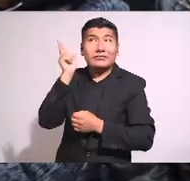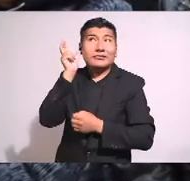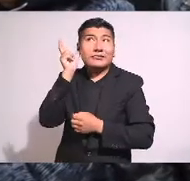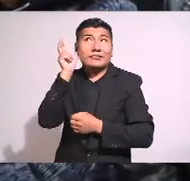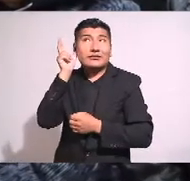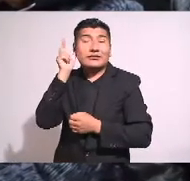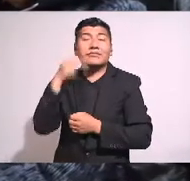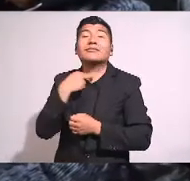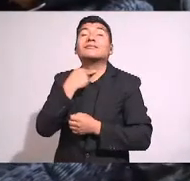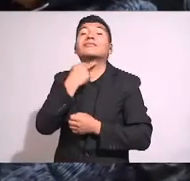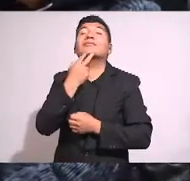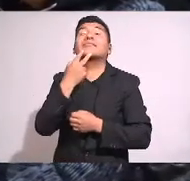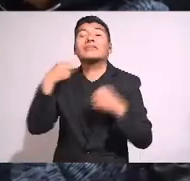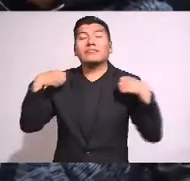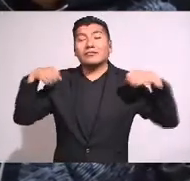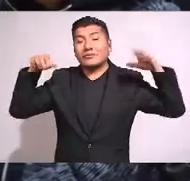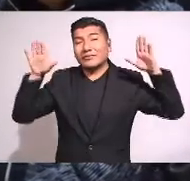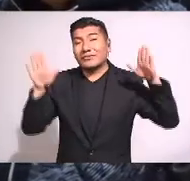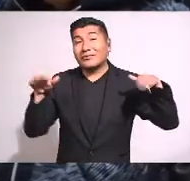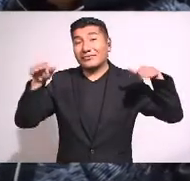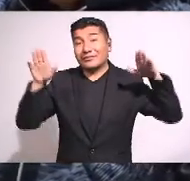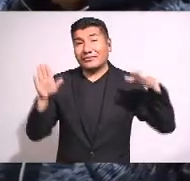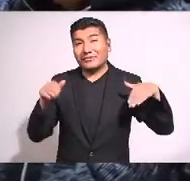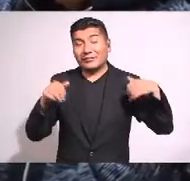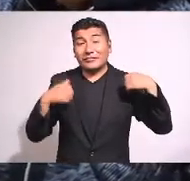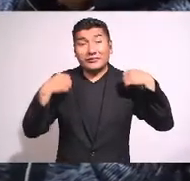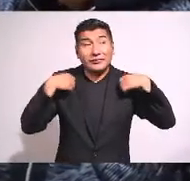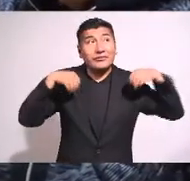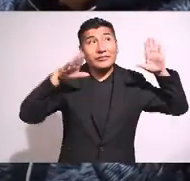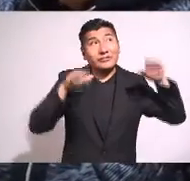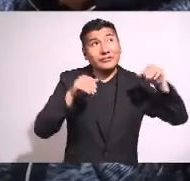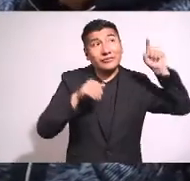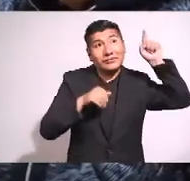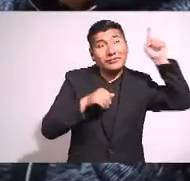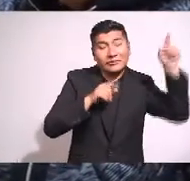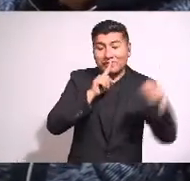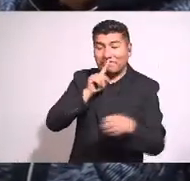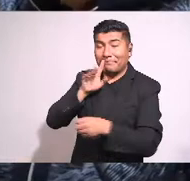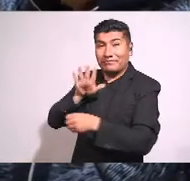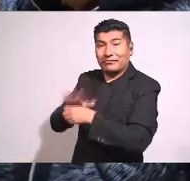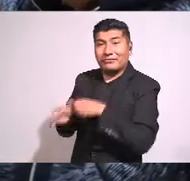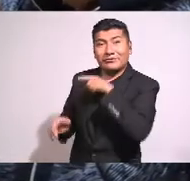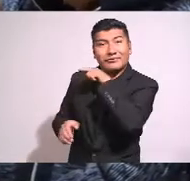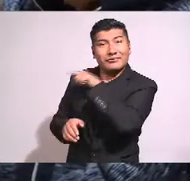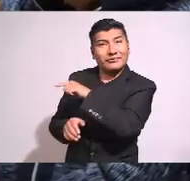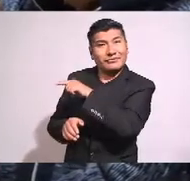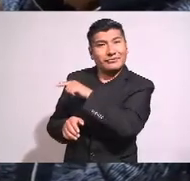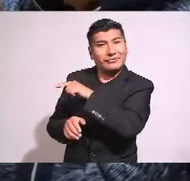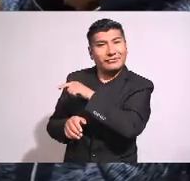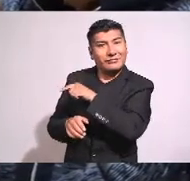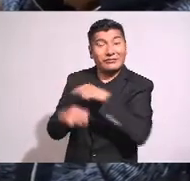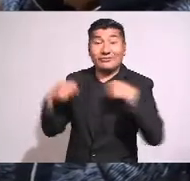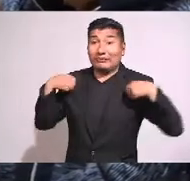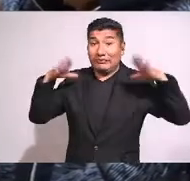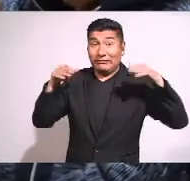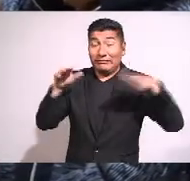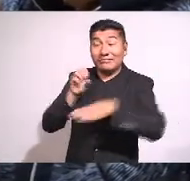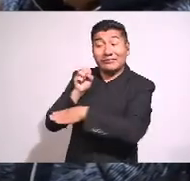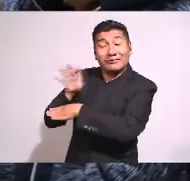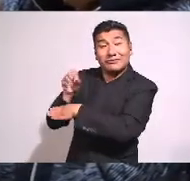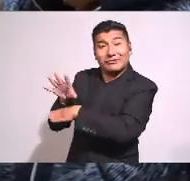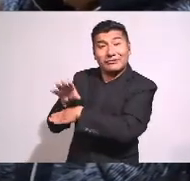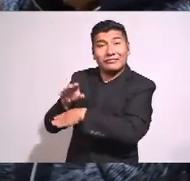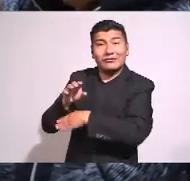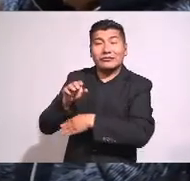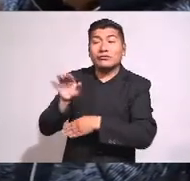del ángel, y el ángel también le promete, el ángel le anuncia que